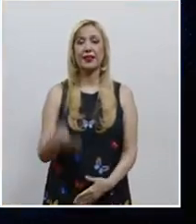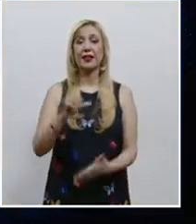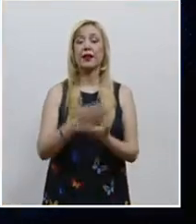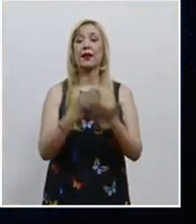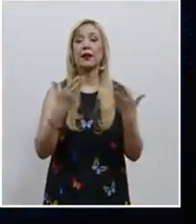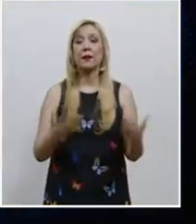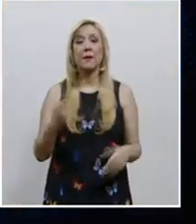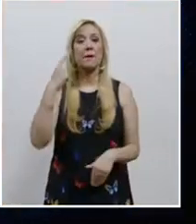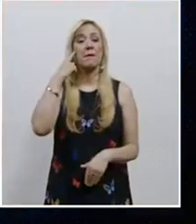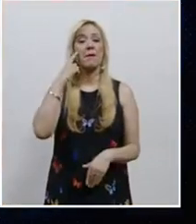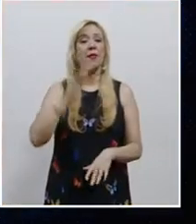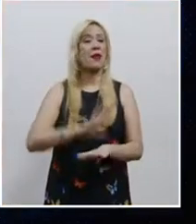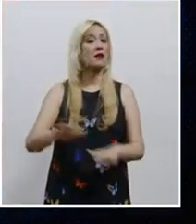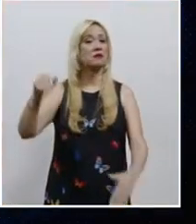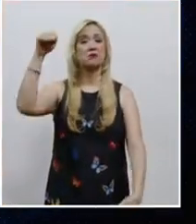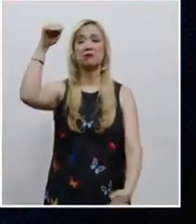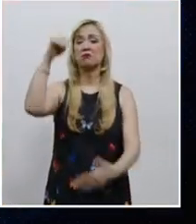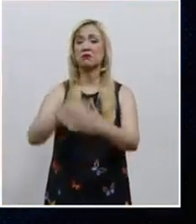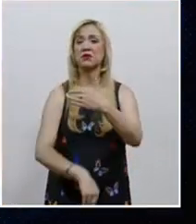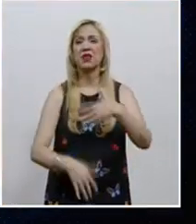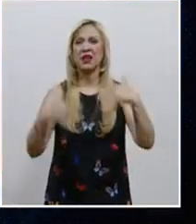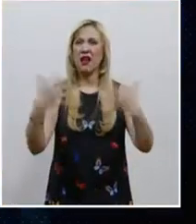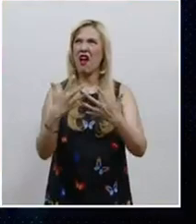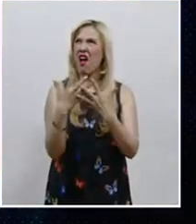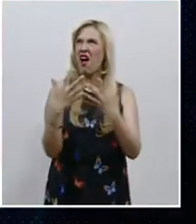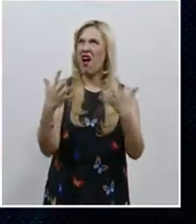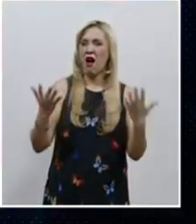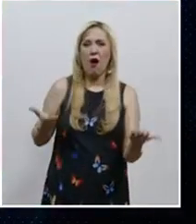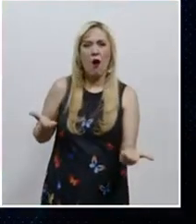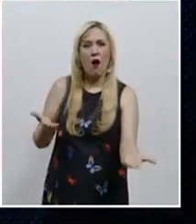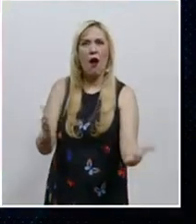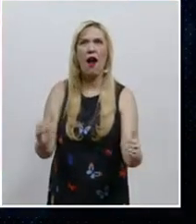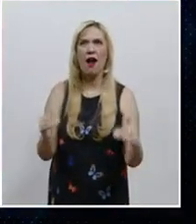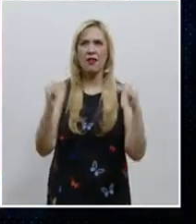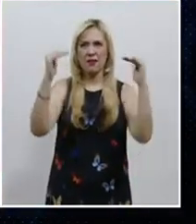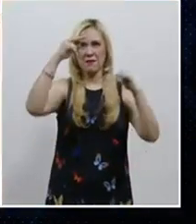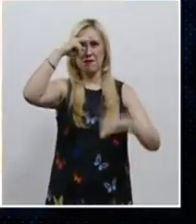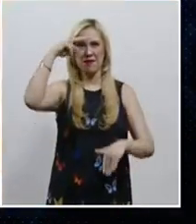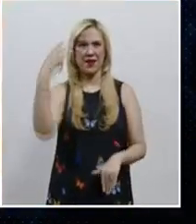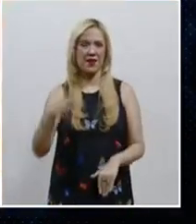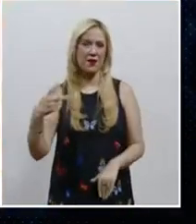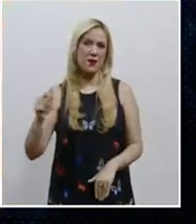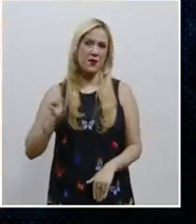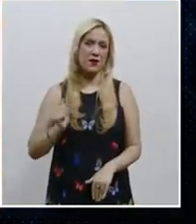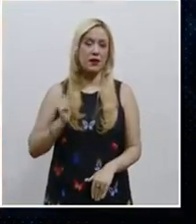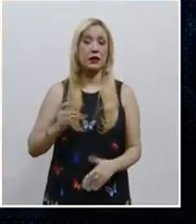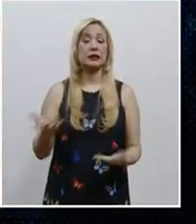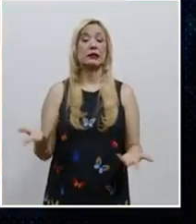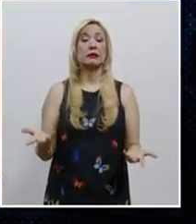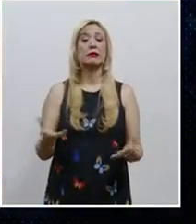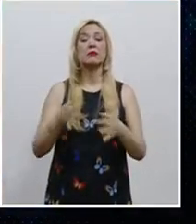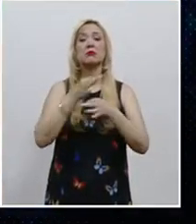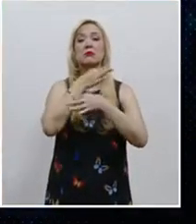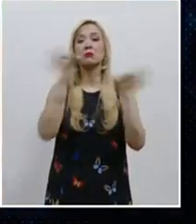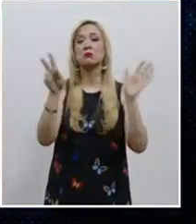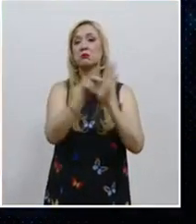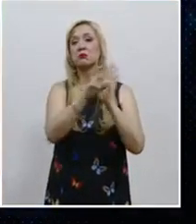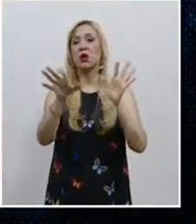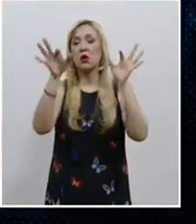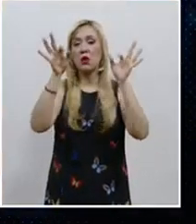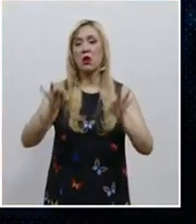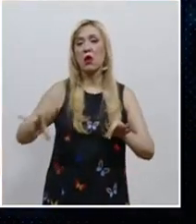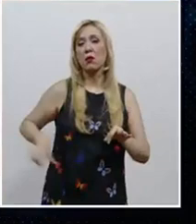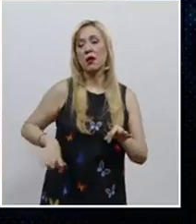El decreto de quiebra de Altos Hornos de México fue publicado en el Diario Oficial de la Federación, con lo que al menos 19,000 fuentes de empleo están a